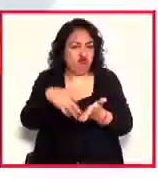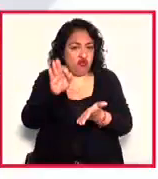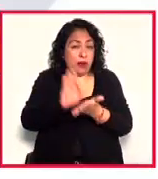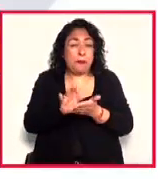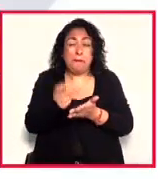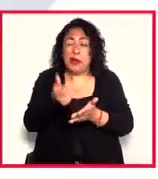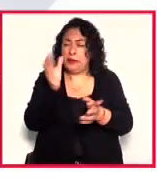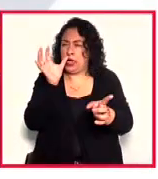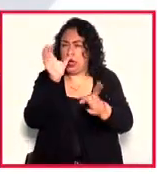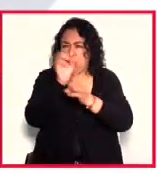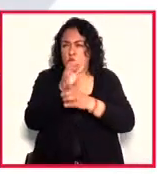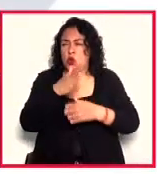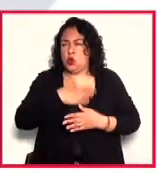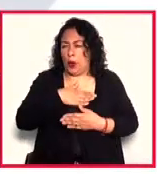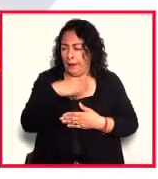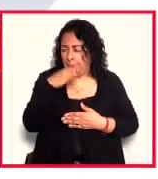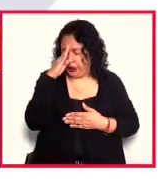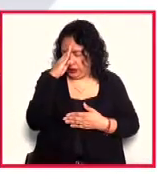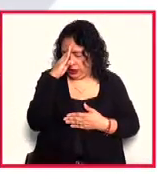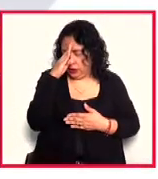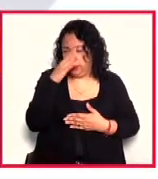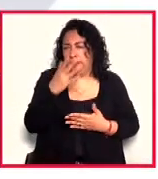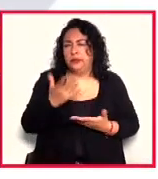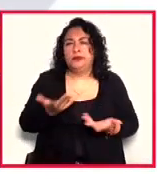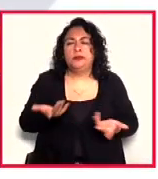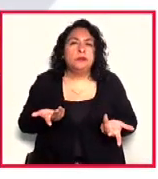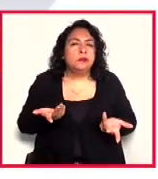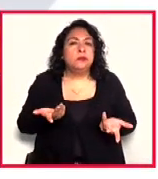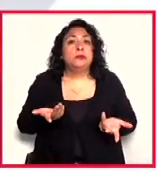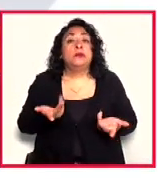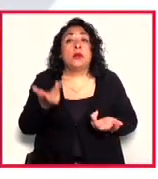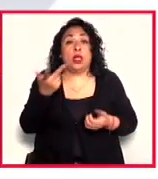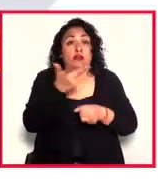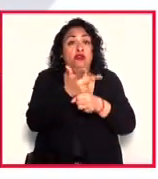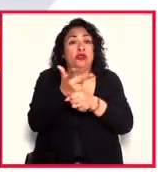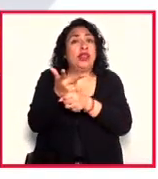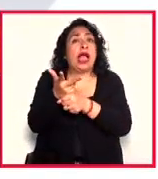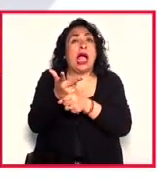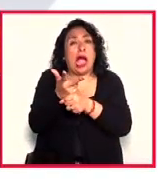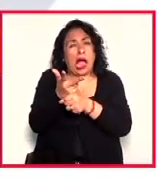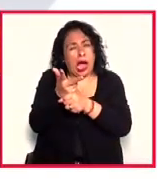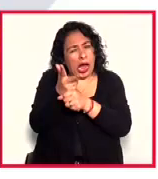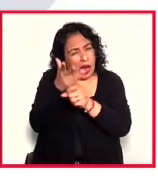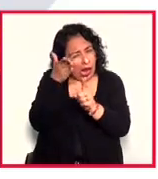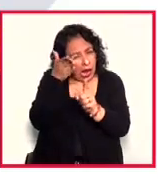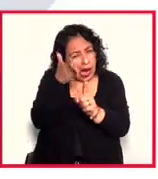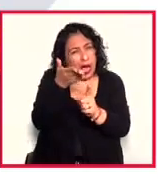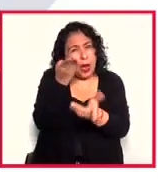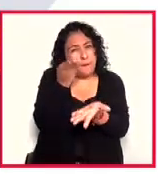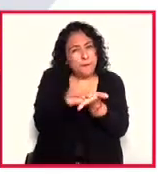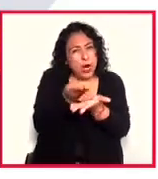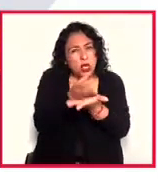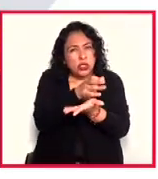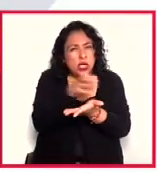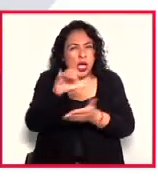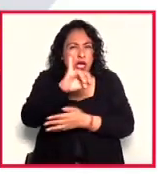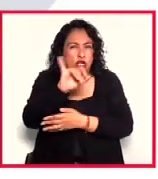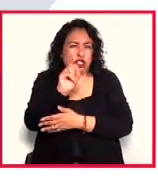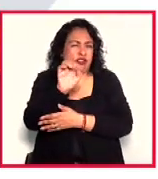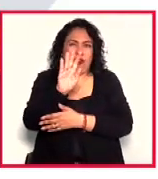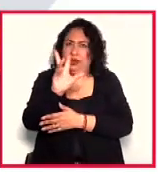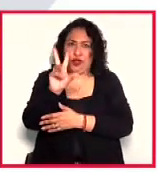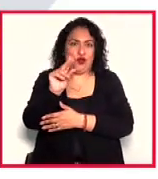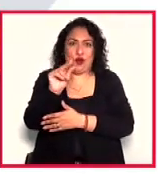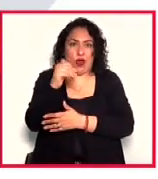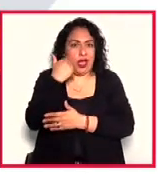yo me planteaba es que el documental no fuese a ser un bronce de José Fuentes Márez. En ese